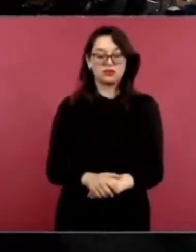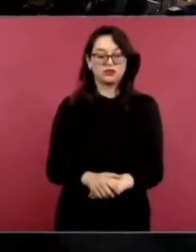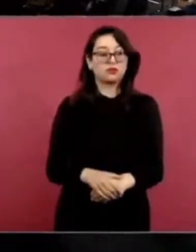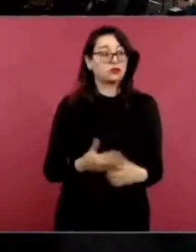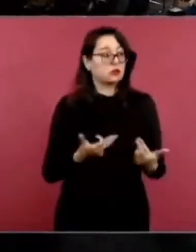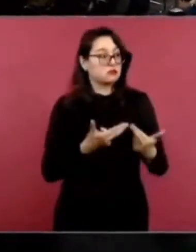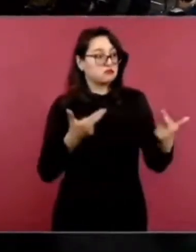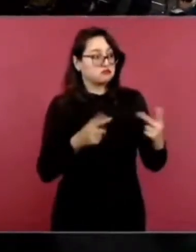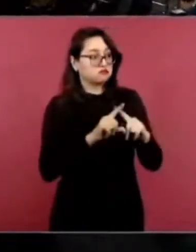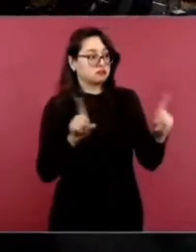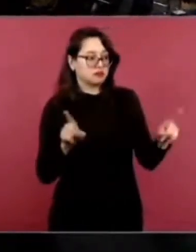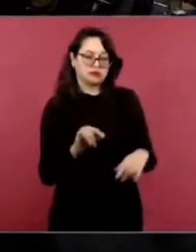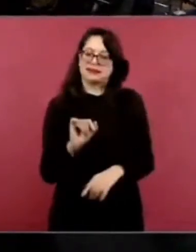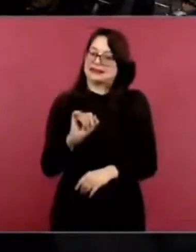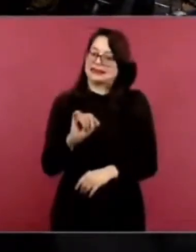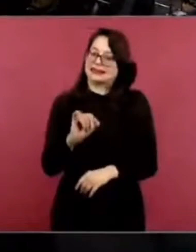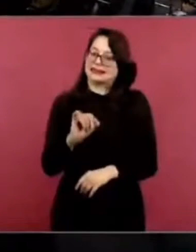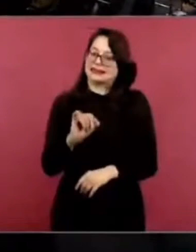Y